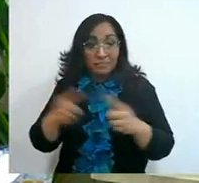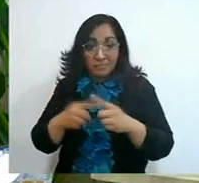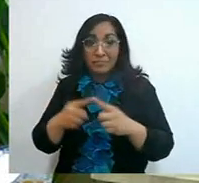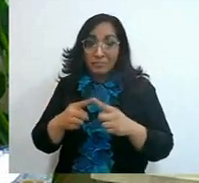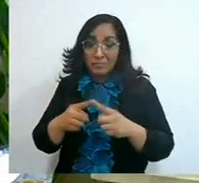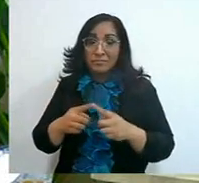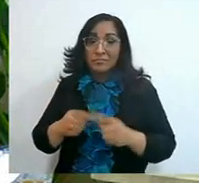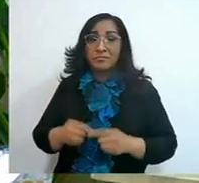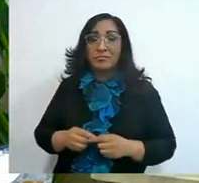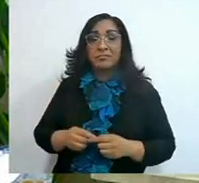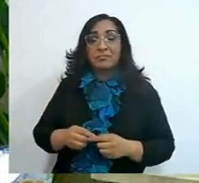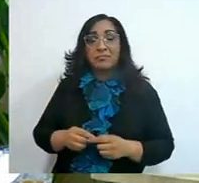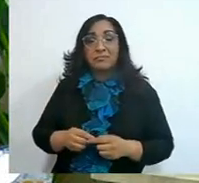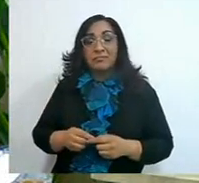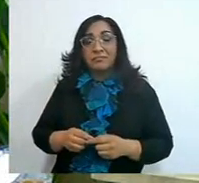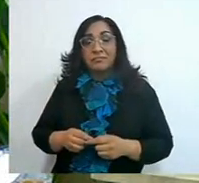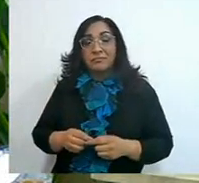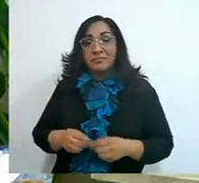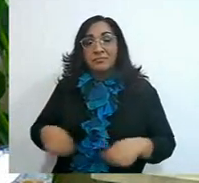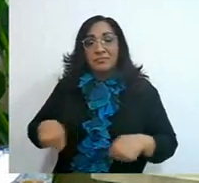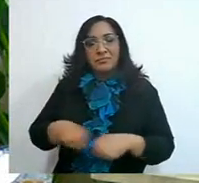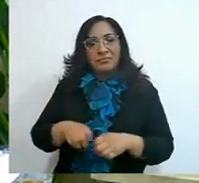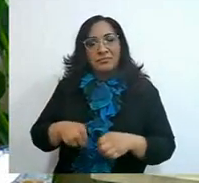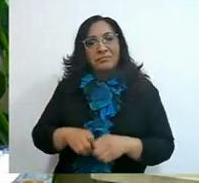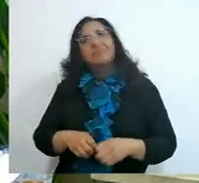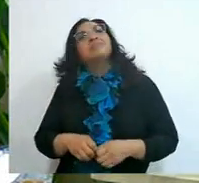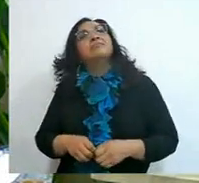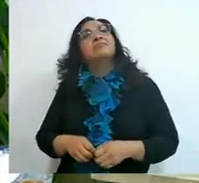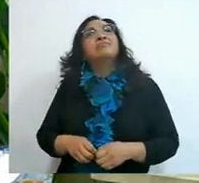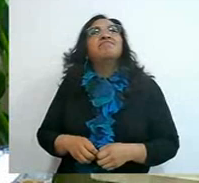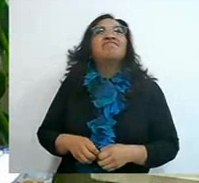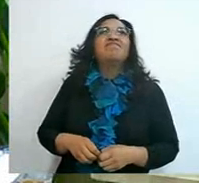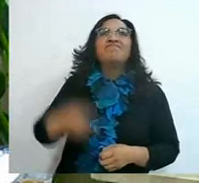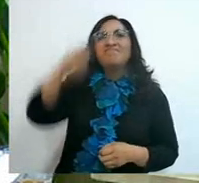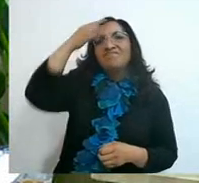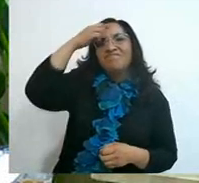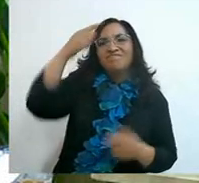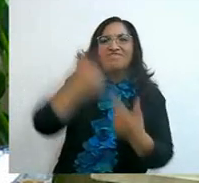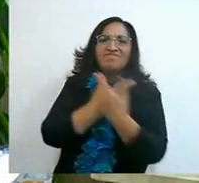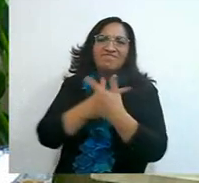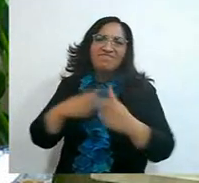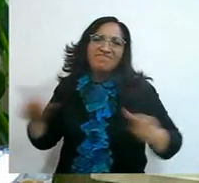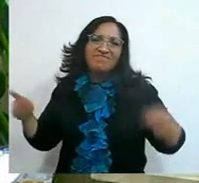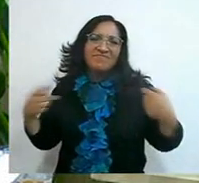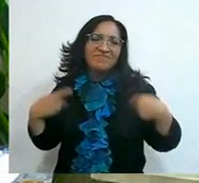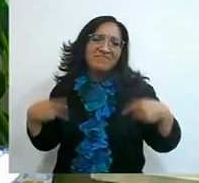novela como un manual de liberación. Hágame favor.